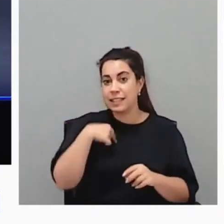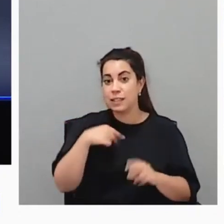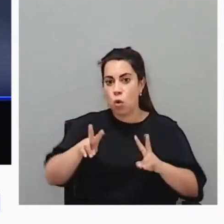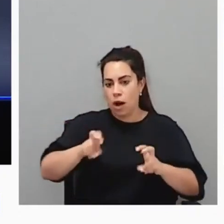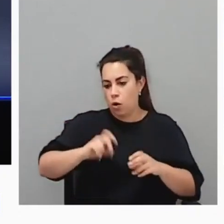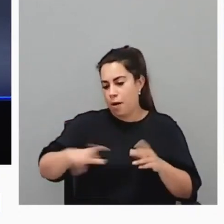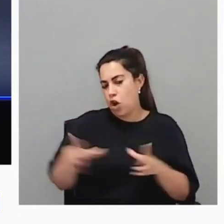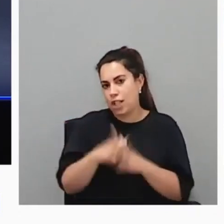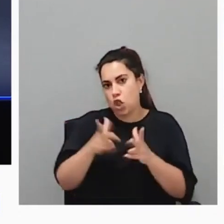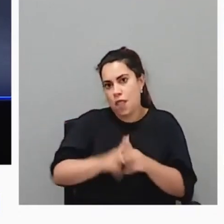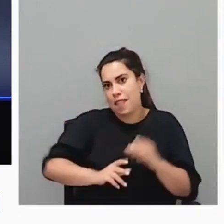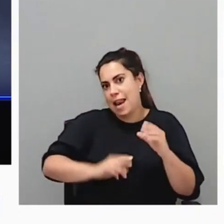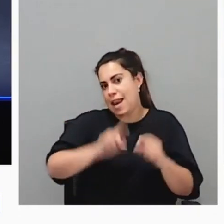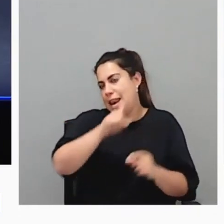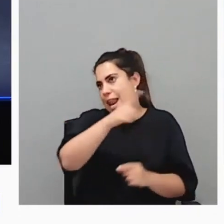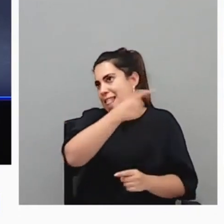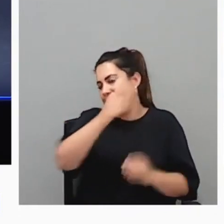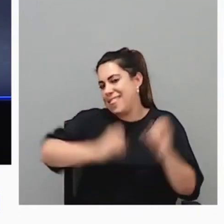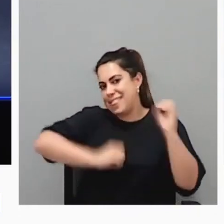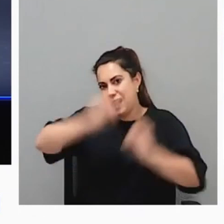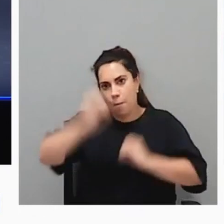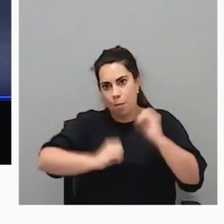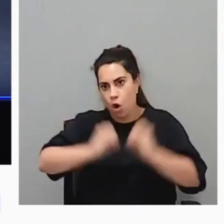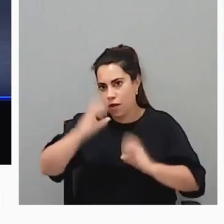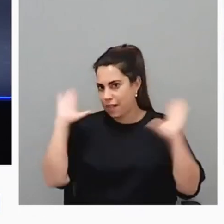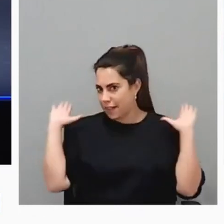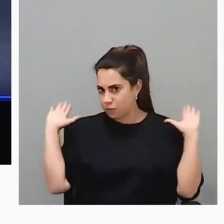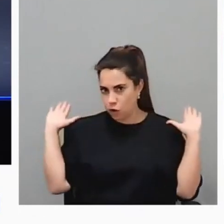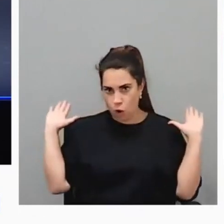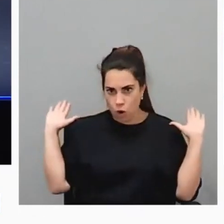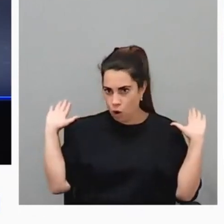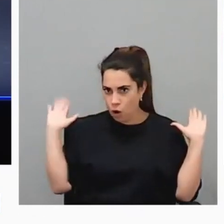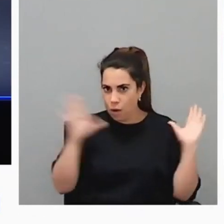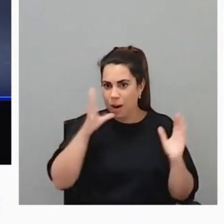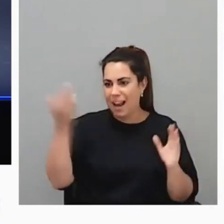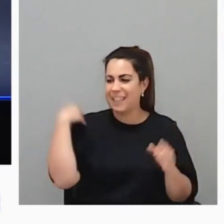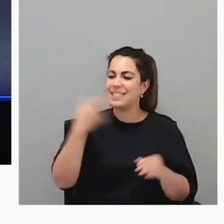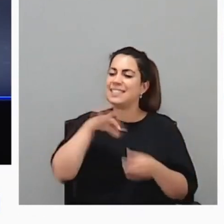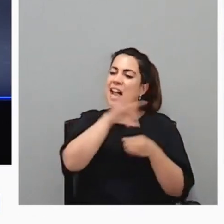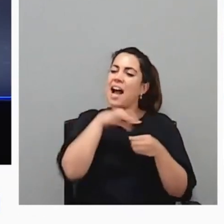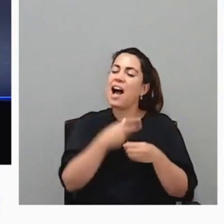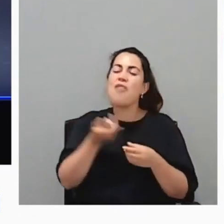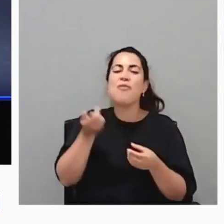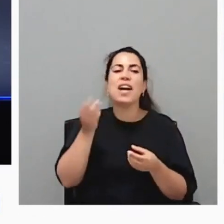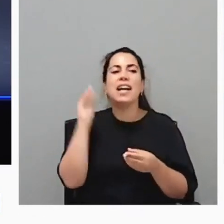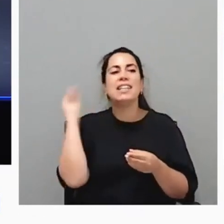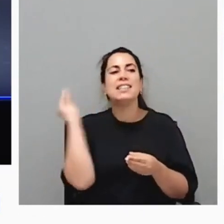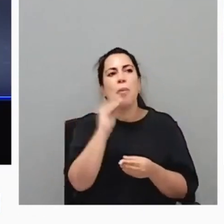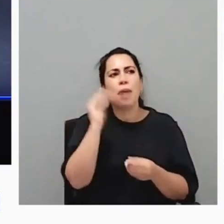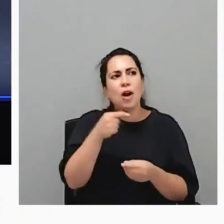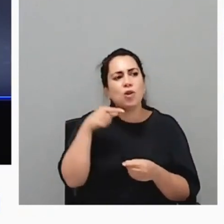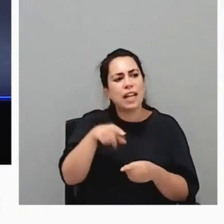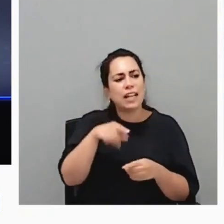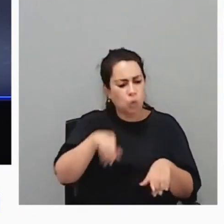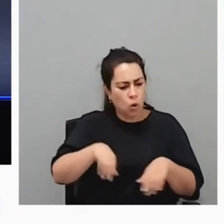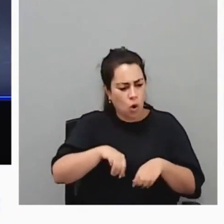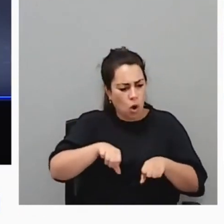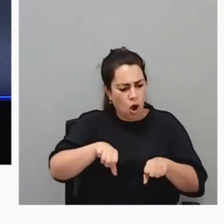porque tu misión es autodestruirte. Antes en el café te pregunté ¿qué vas a hacer para que no te lo copien? Y me has contestado